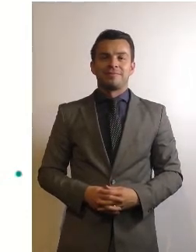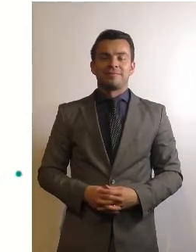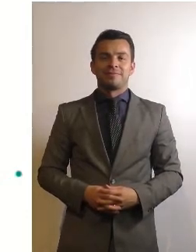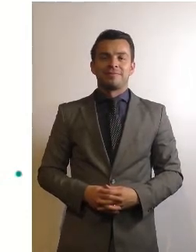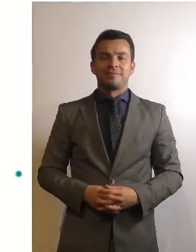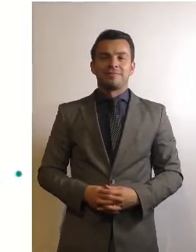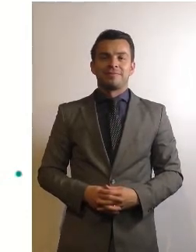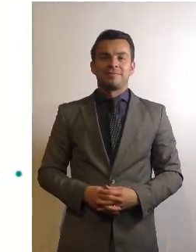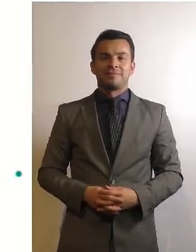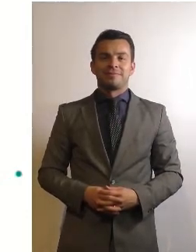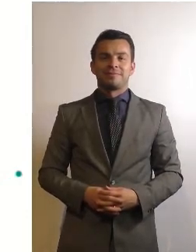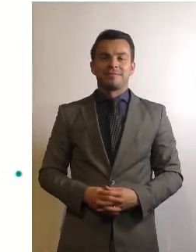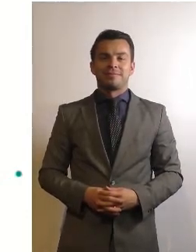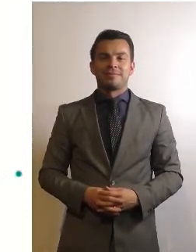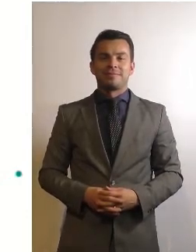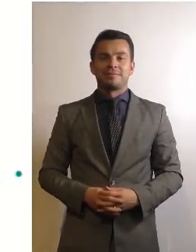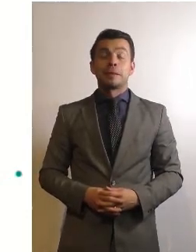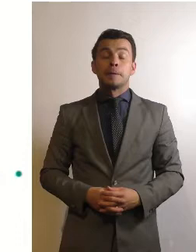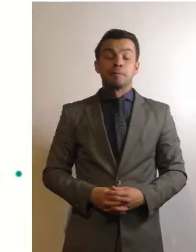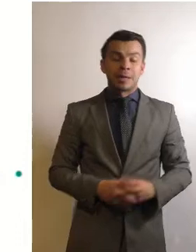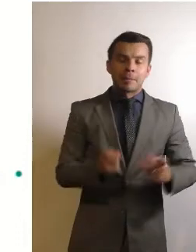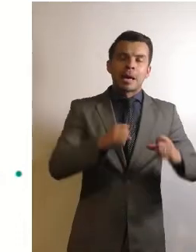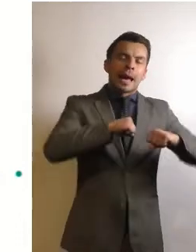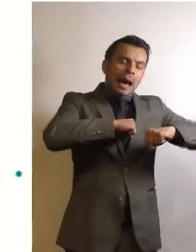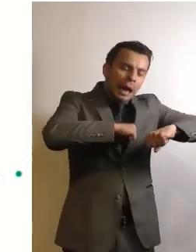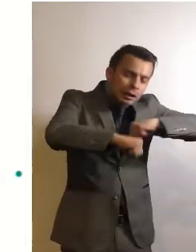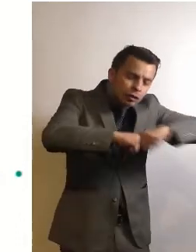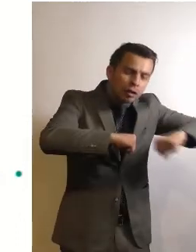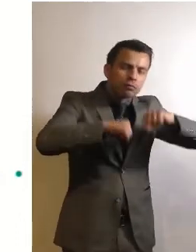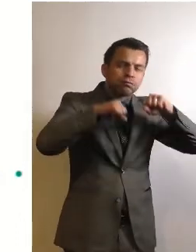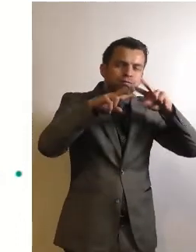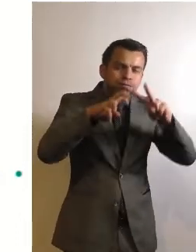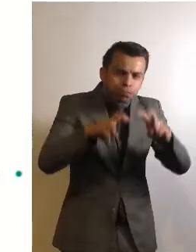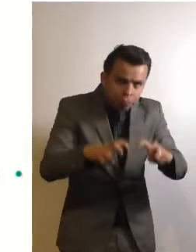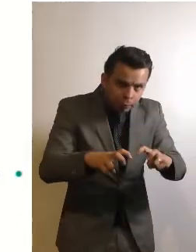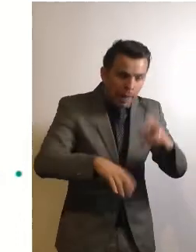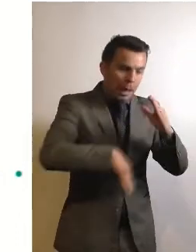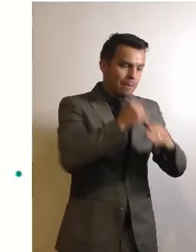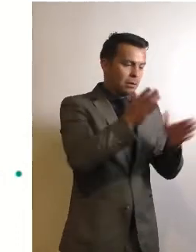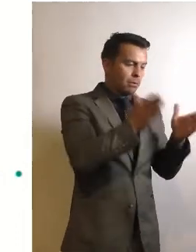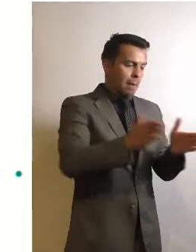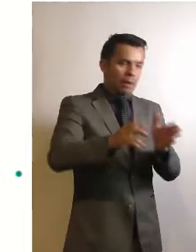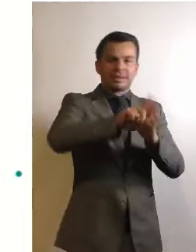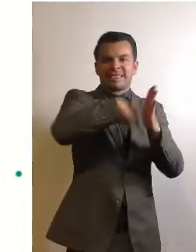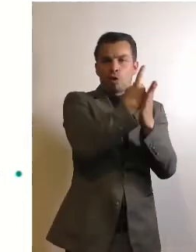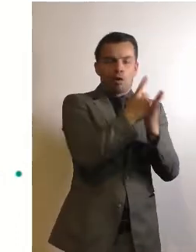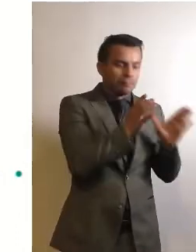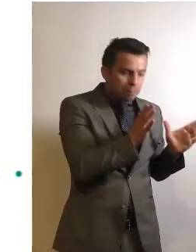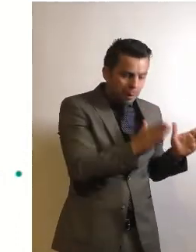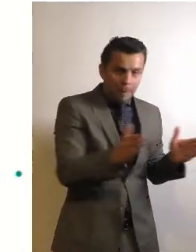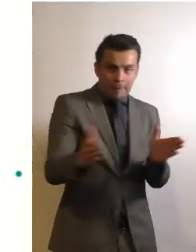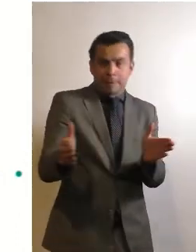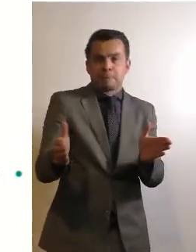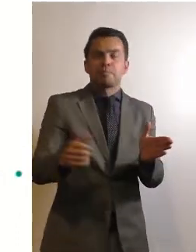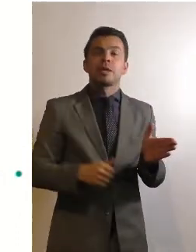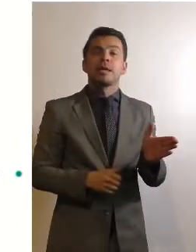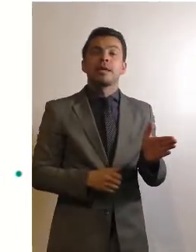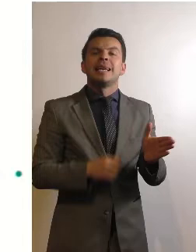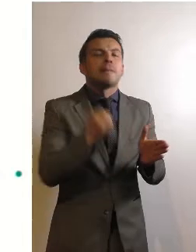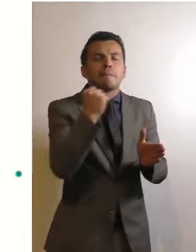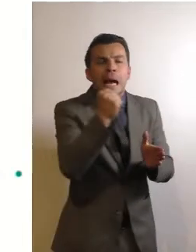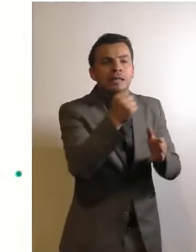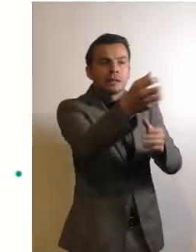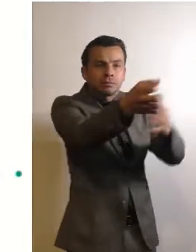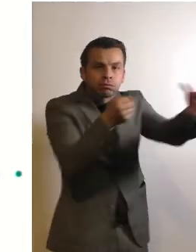Tenemos un ciclo de gestión de la investigación en donde partimos de la construcción y el fortalecimiento de las capacidades,